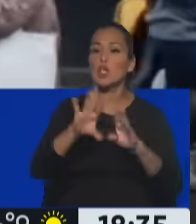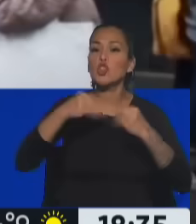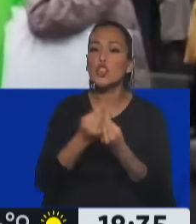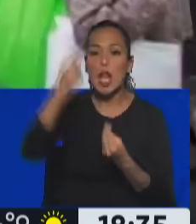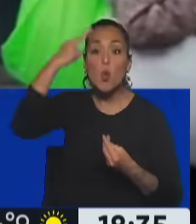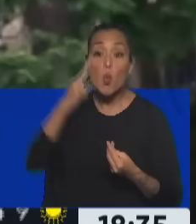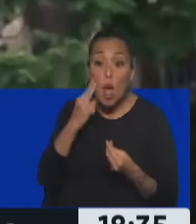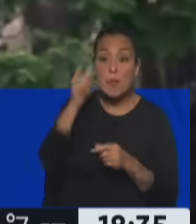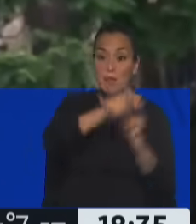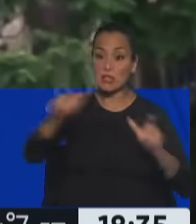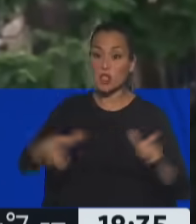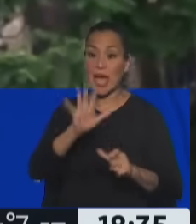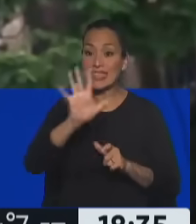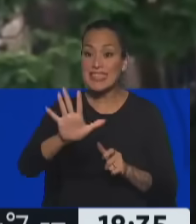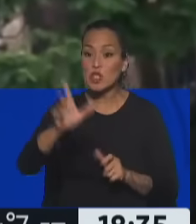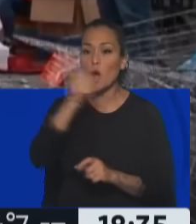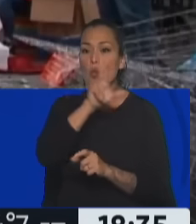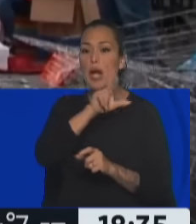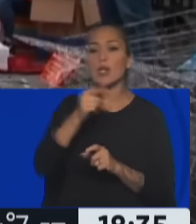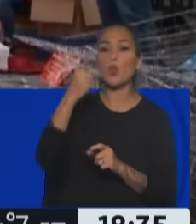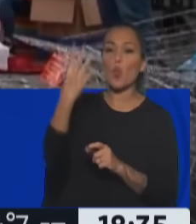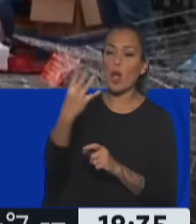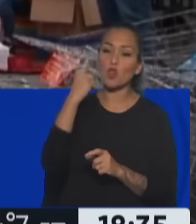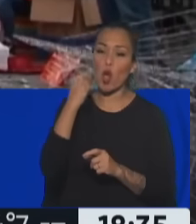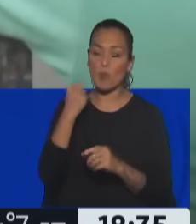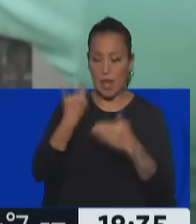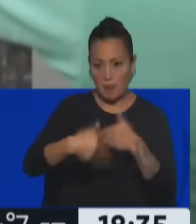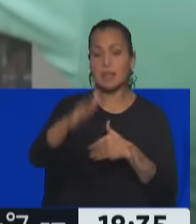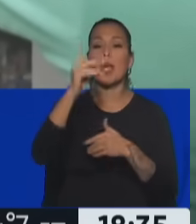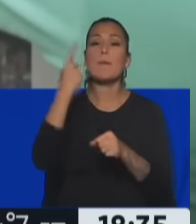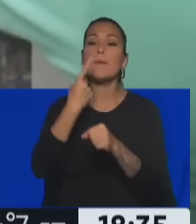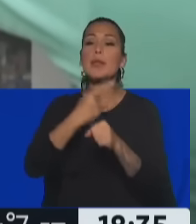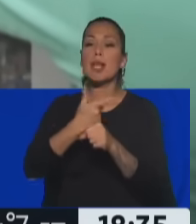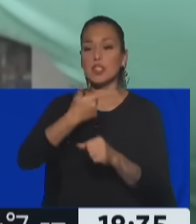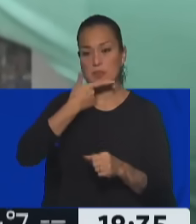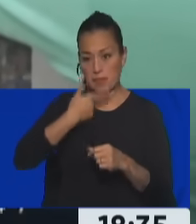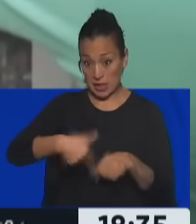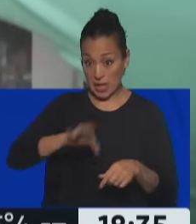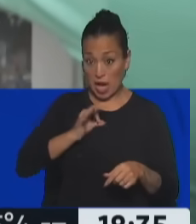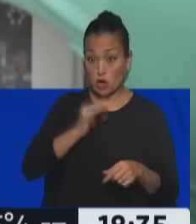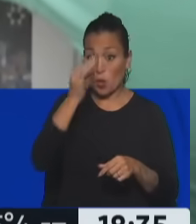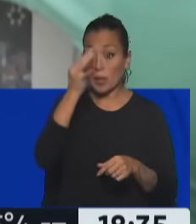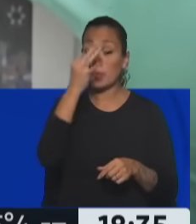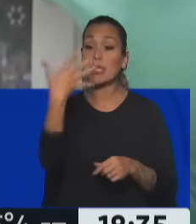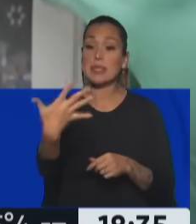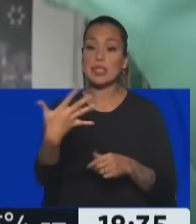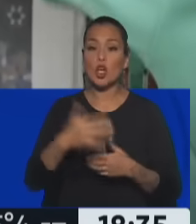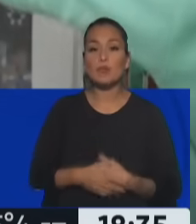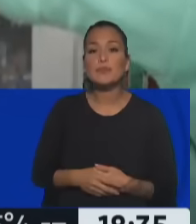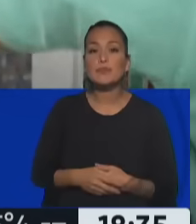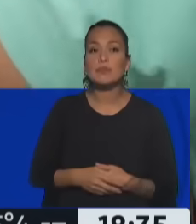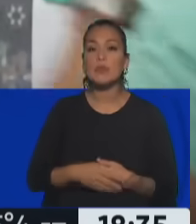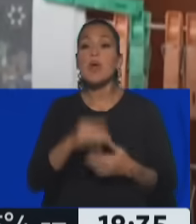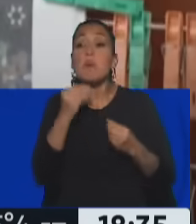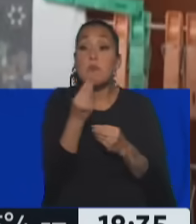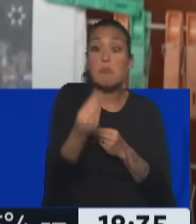5 mujeres y 4 hombres, a partir del 1 de septiembre de este año. Ponen a X persona, pero